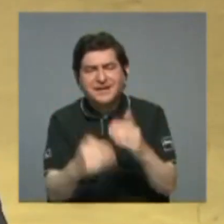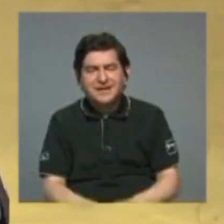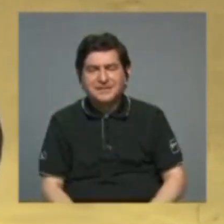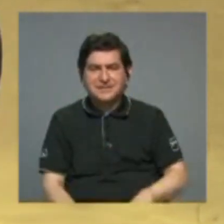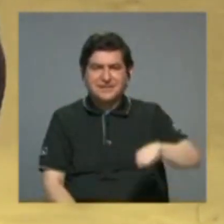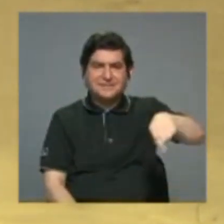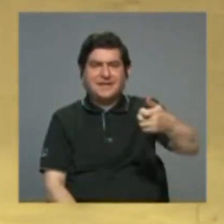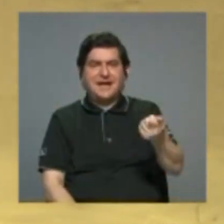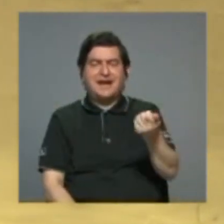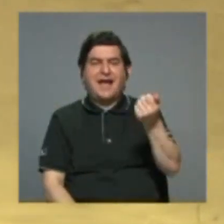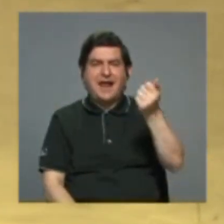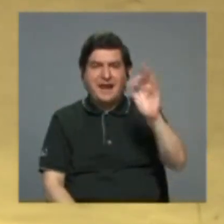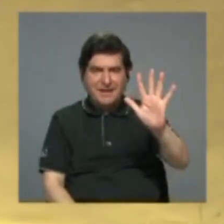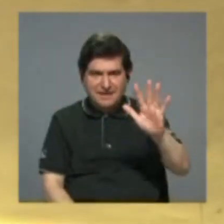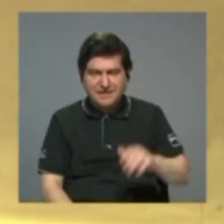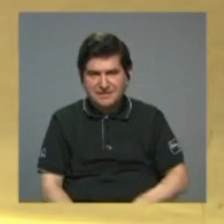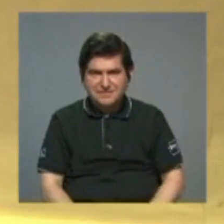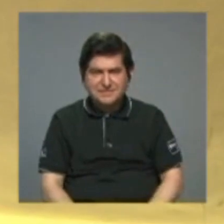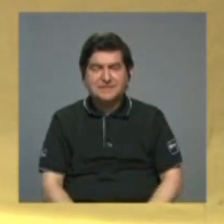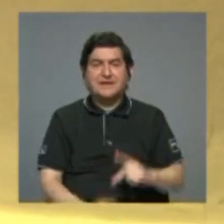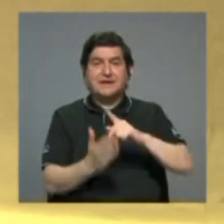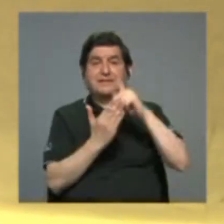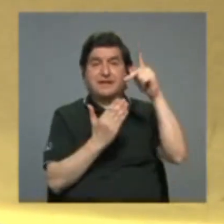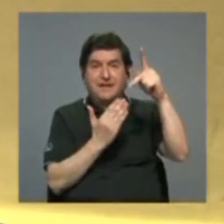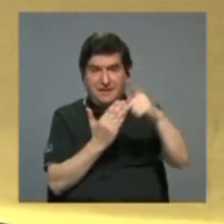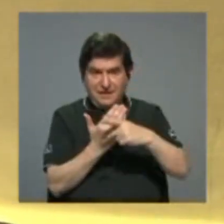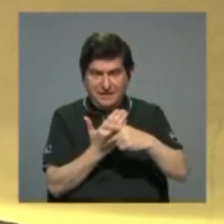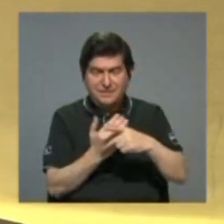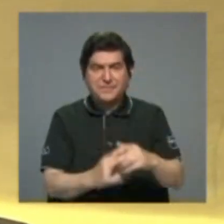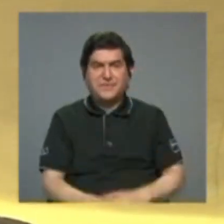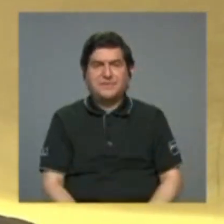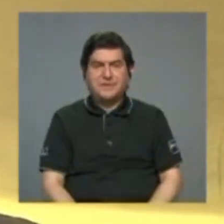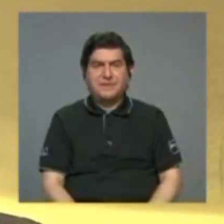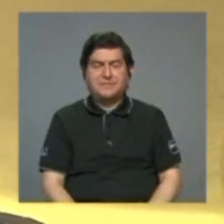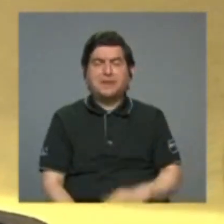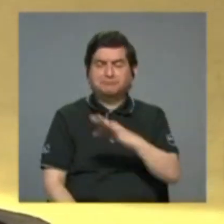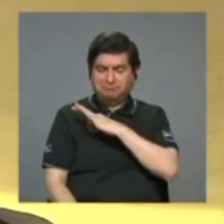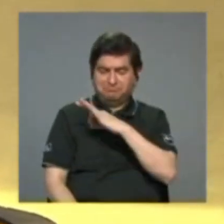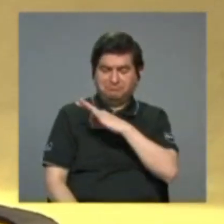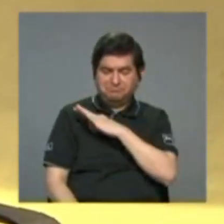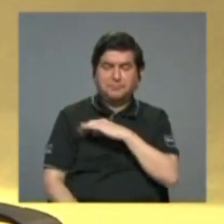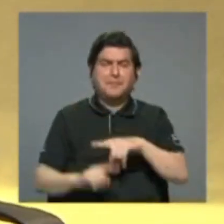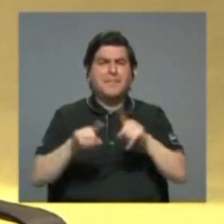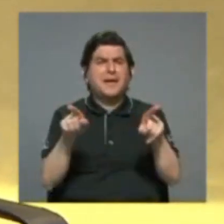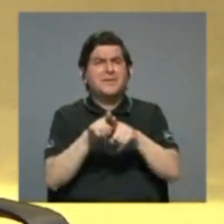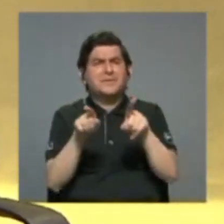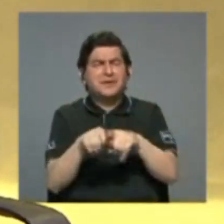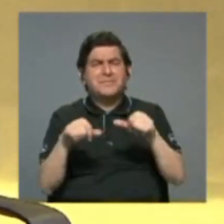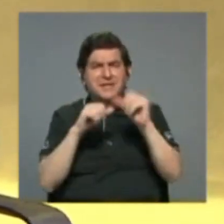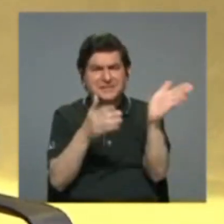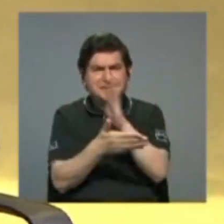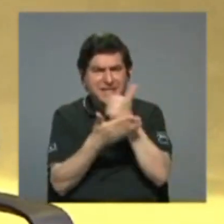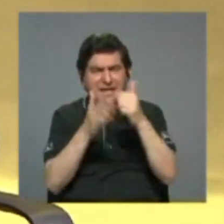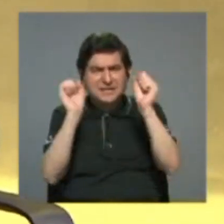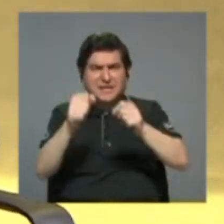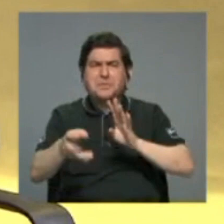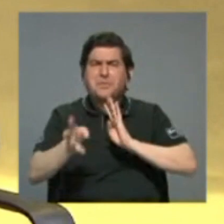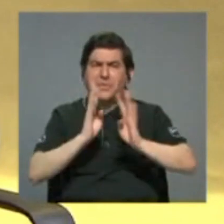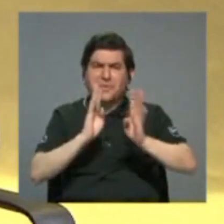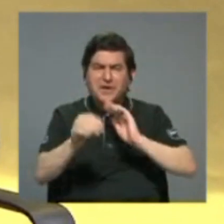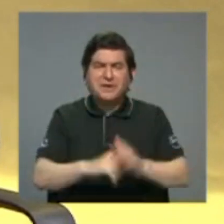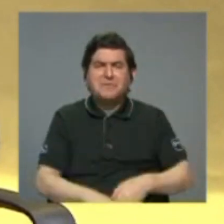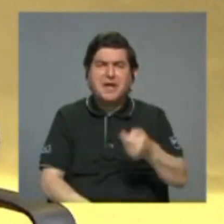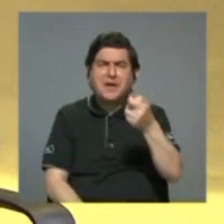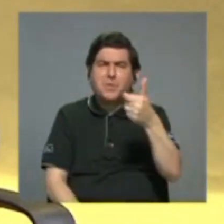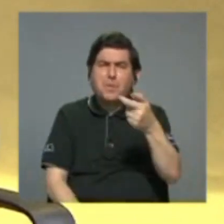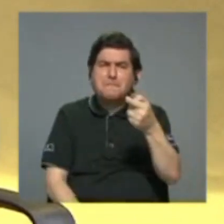15 UCR hacia el programa, porque ha sido beneficiado, pero tal vez en el siguiente segmento podemos hablar un